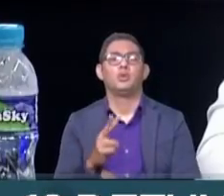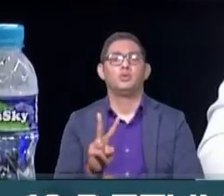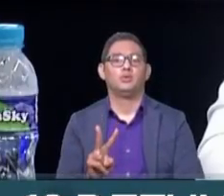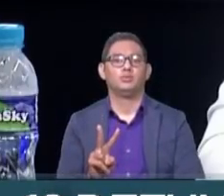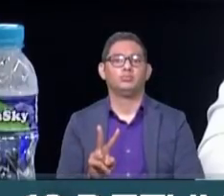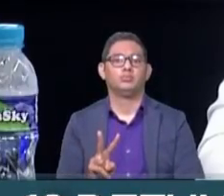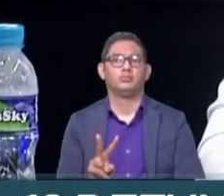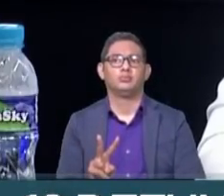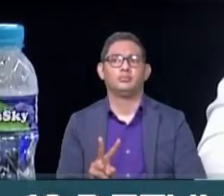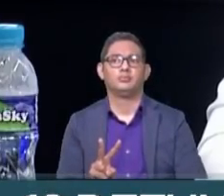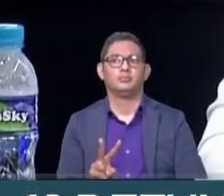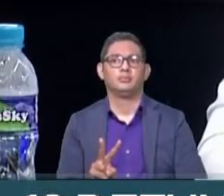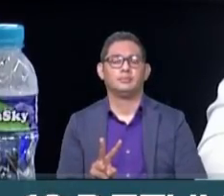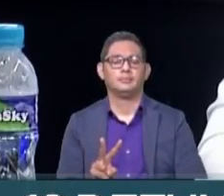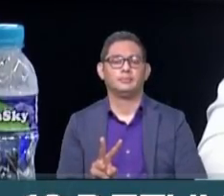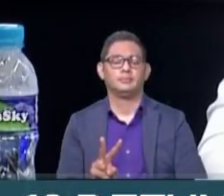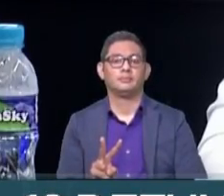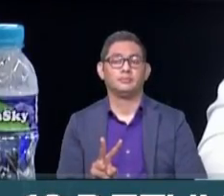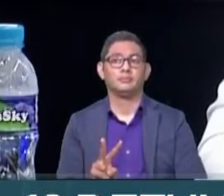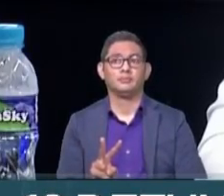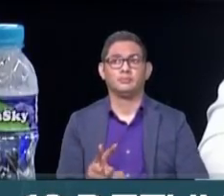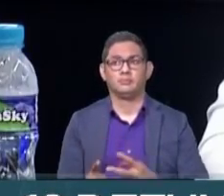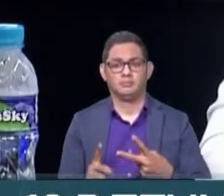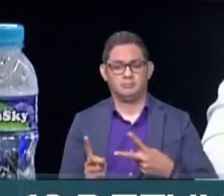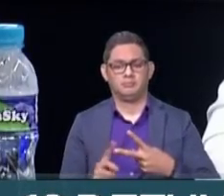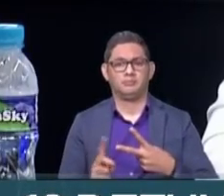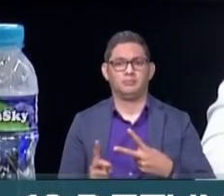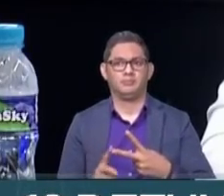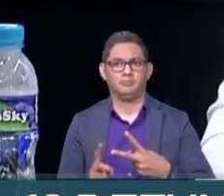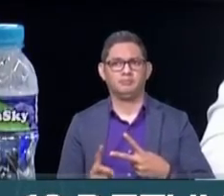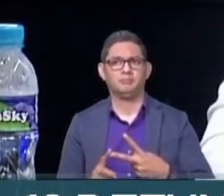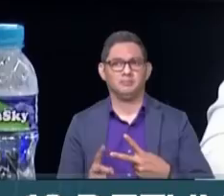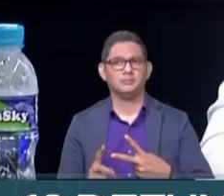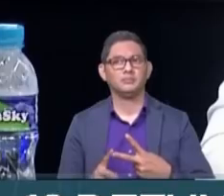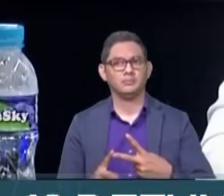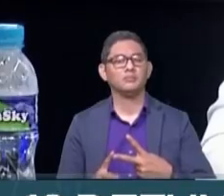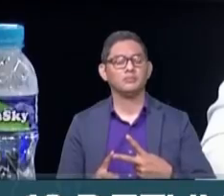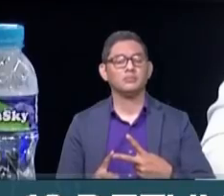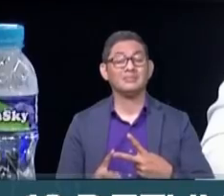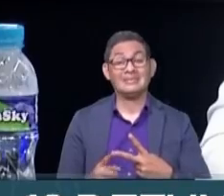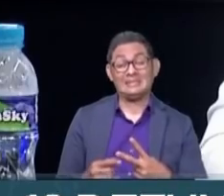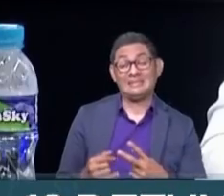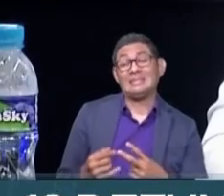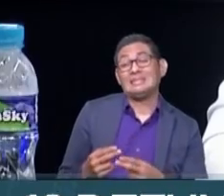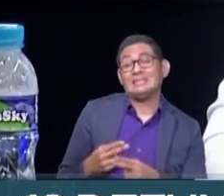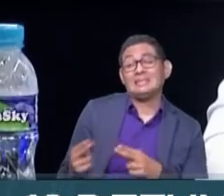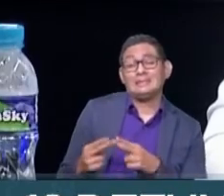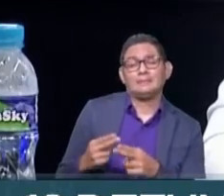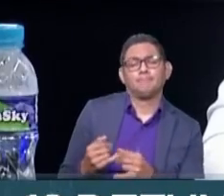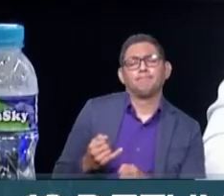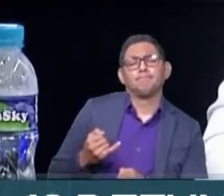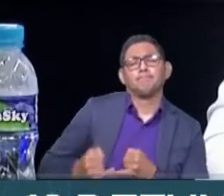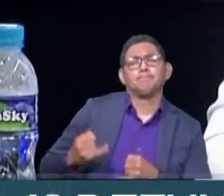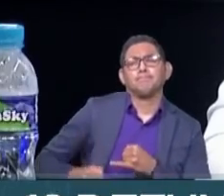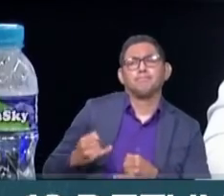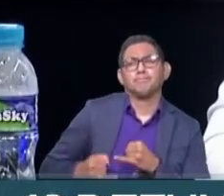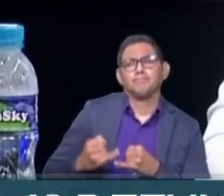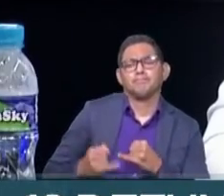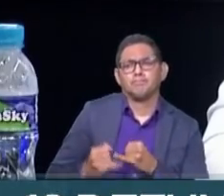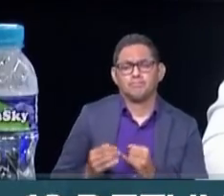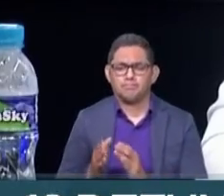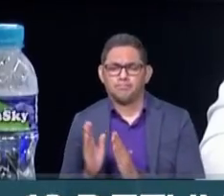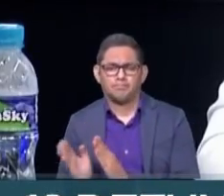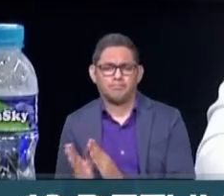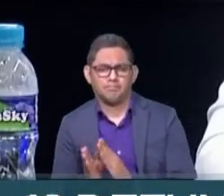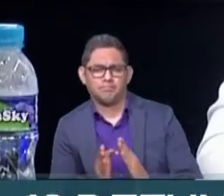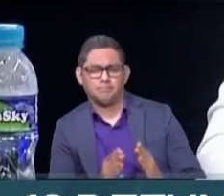estamos ya en los últimos detalles, ¿verdad? Ya organizados para